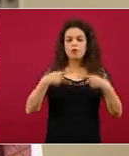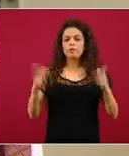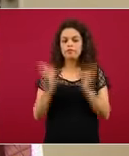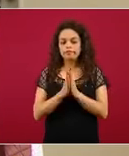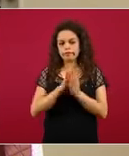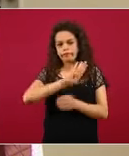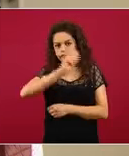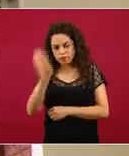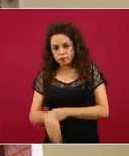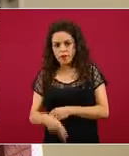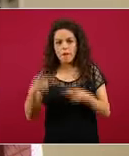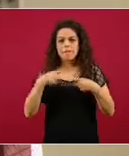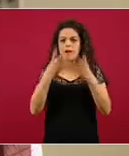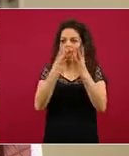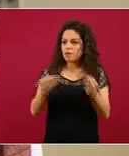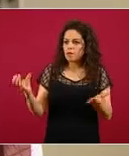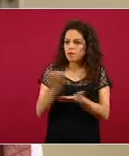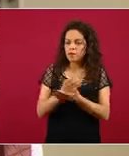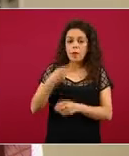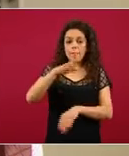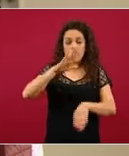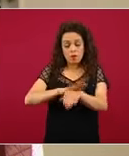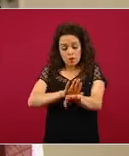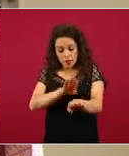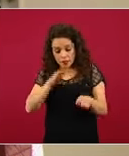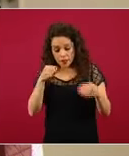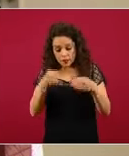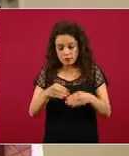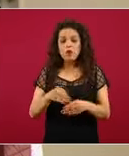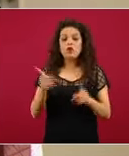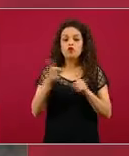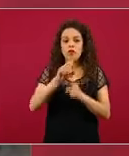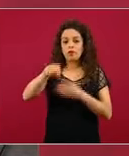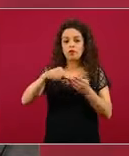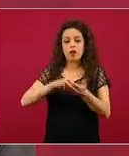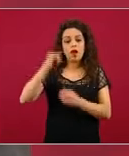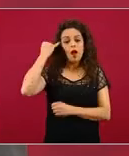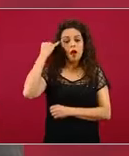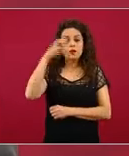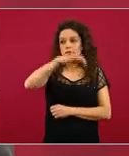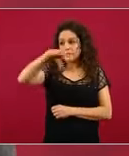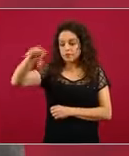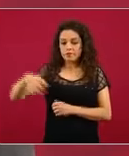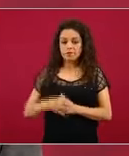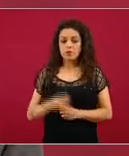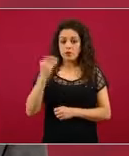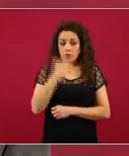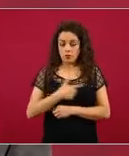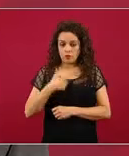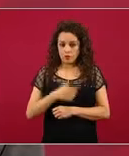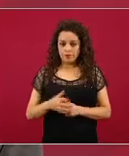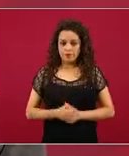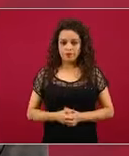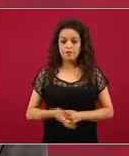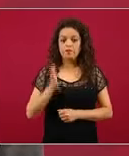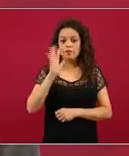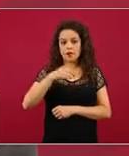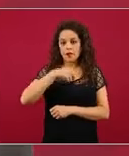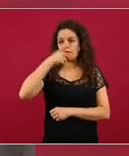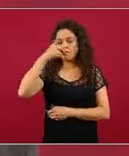pero específicamente en zonas indígenas? Mucho gusto. Muchas gracias. Hemos hablado muchas veces de